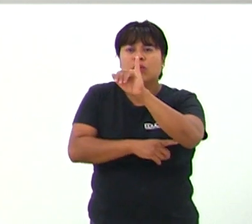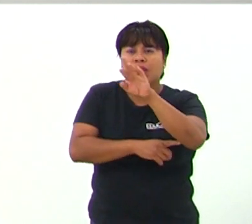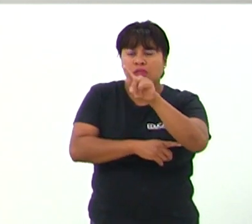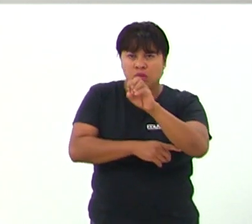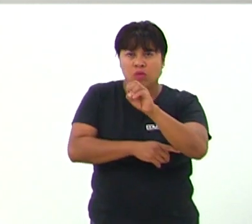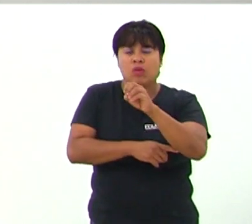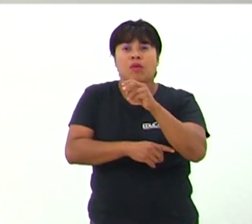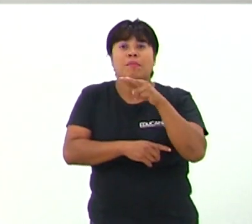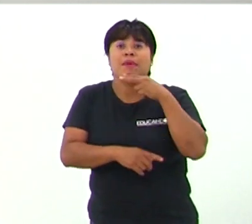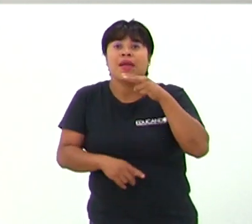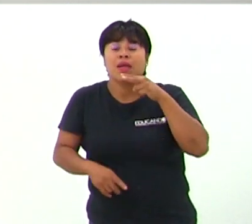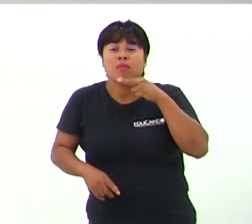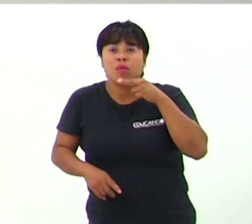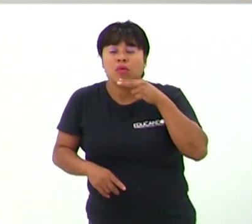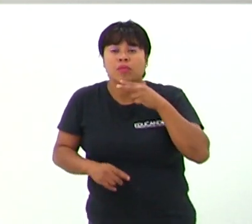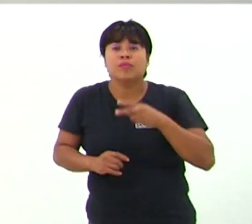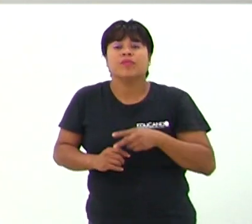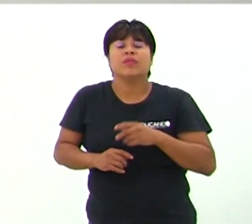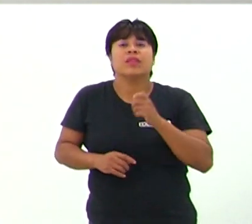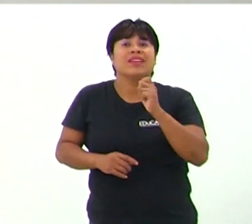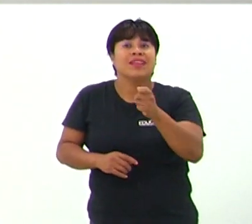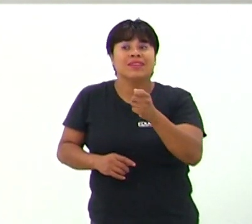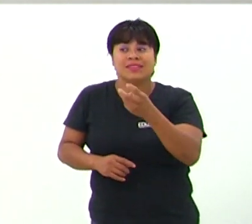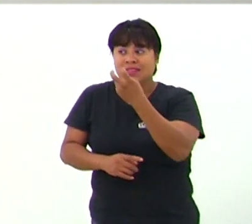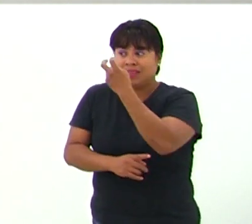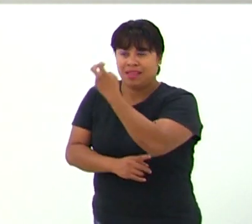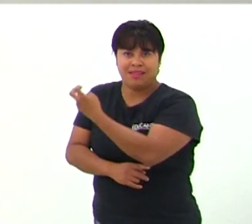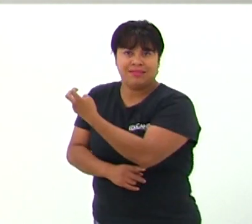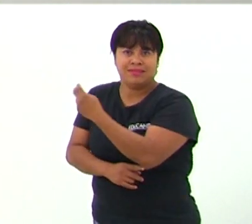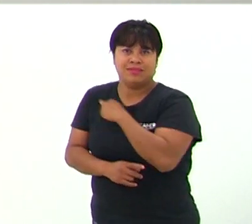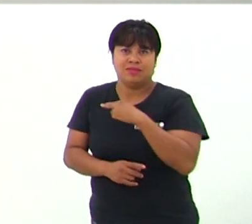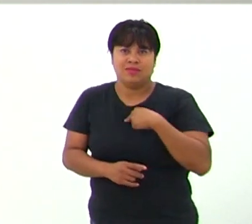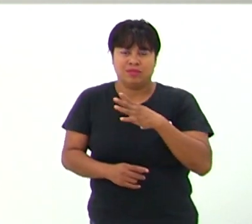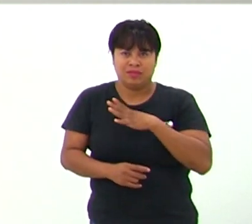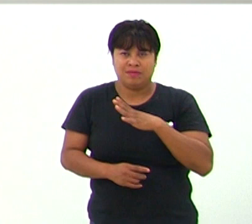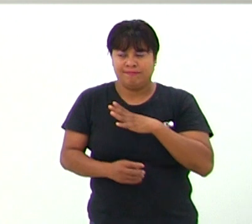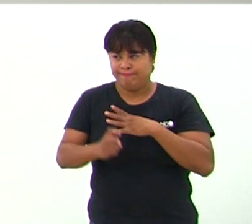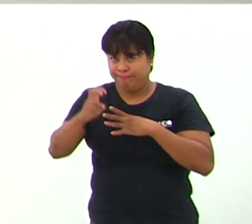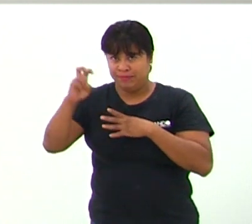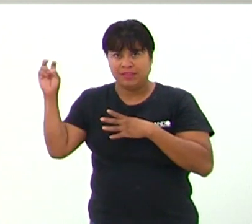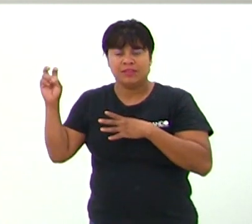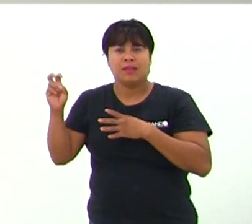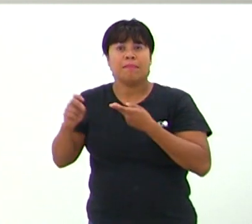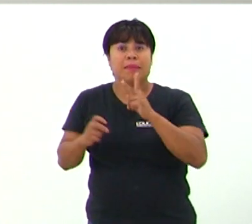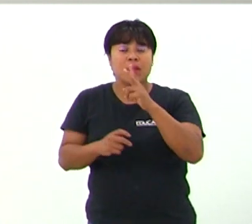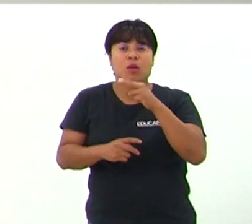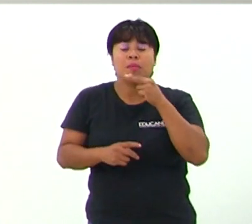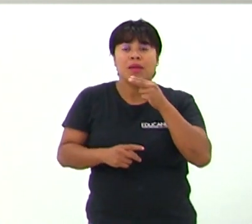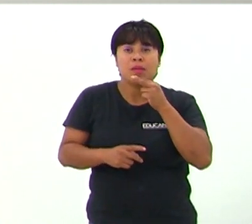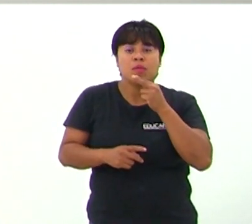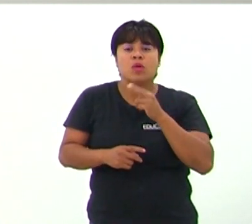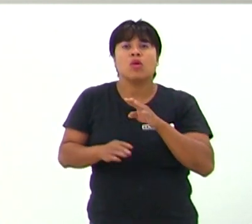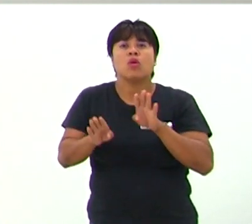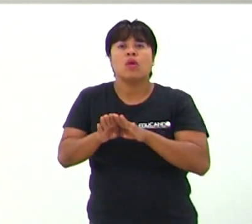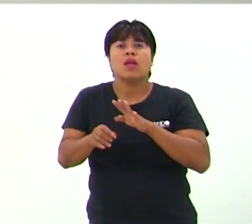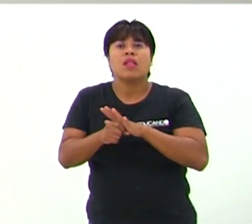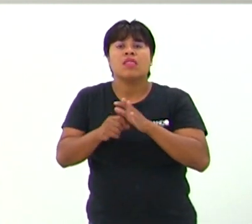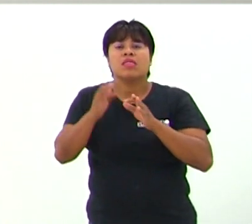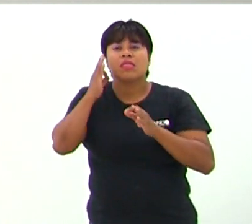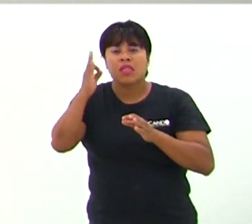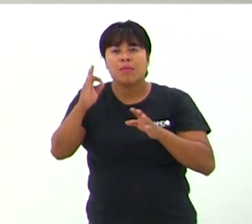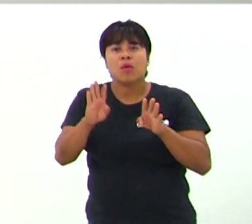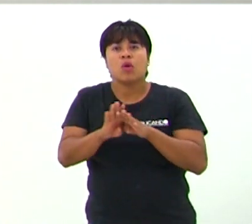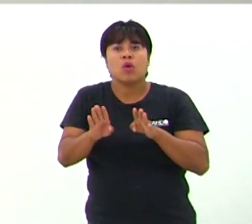verbo es este que tenemos acá. Bien, pero el verbo en qué tiempo y en